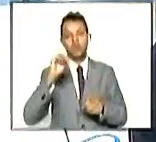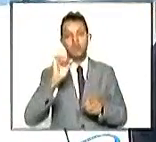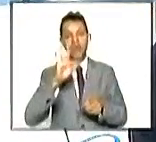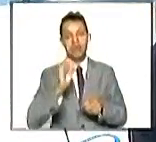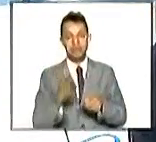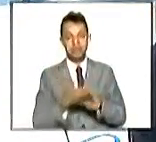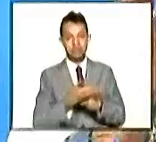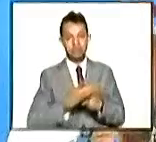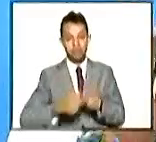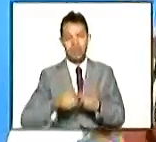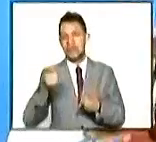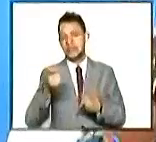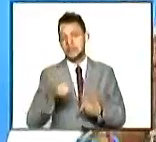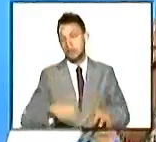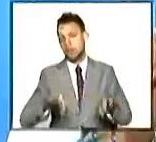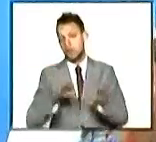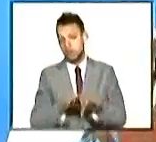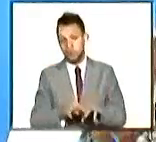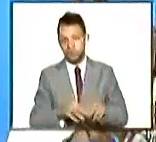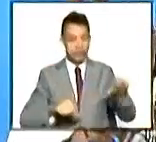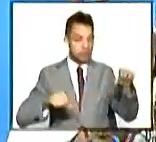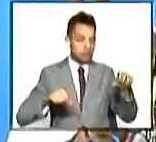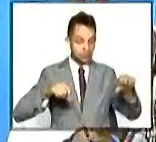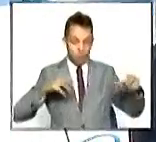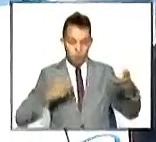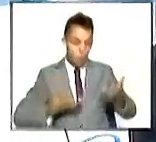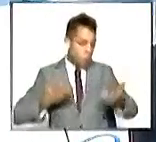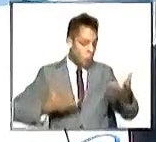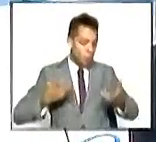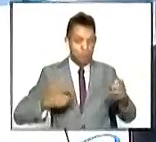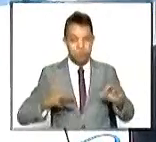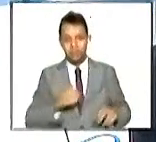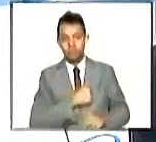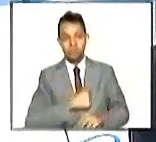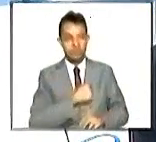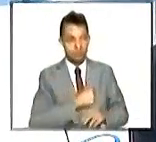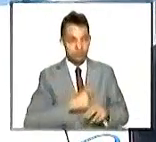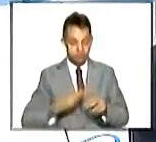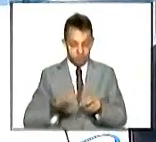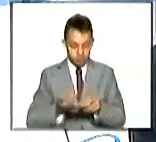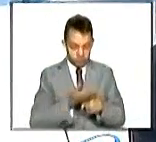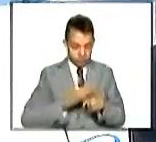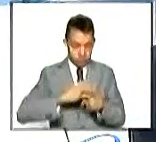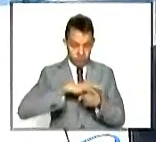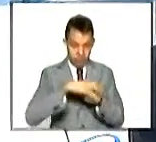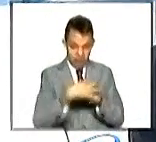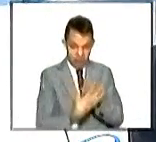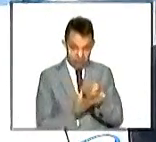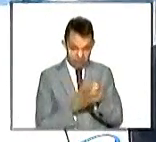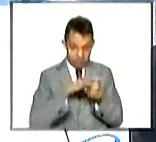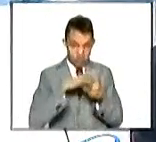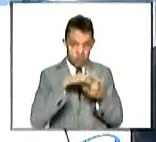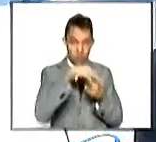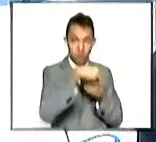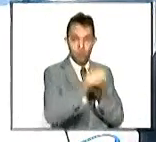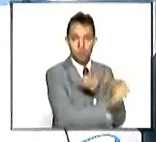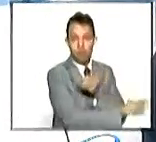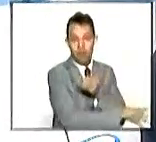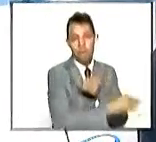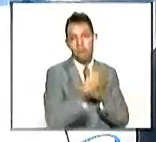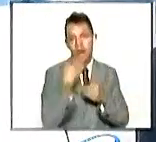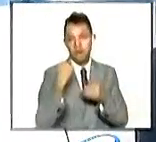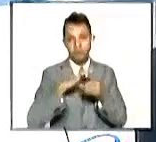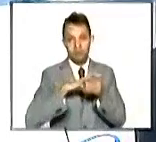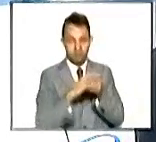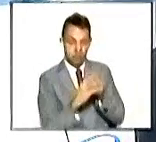fuente principal de alimentación? Claro, pero por favor, pélenlo. Es que para eso son esas pieles, para proteger